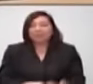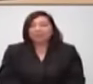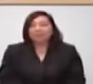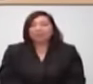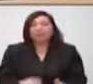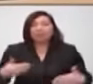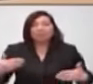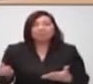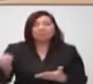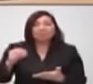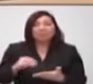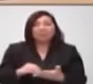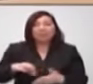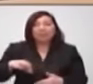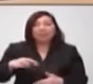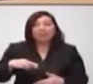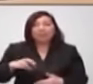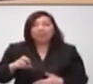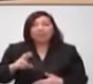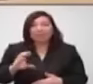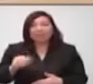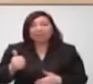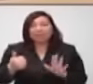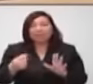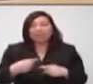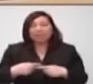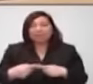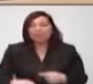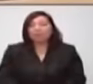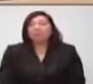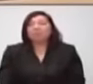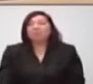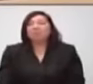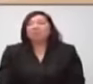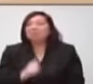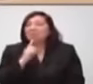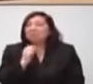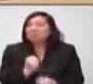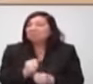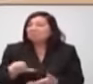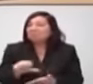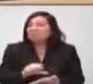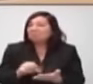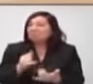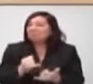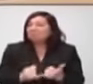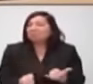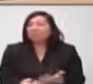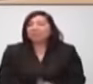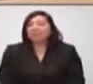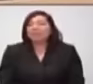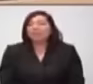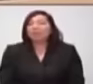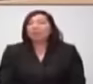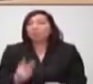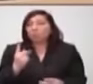del corredor complementario Panamericana, el de 60 kilómetros. Estamos trabajando un patio terminal. Este patio está